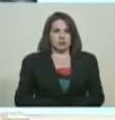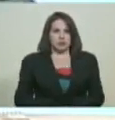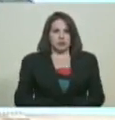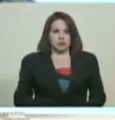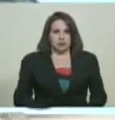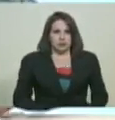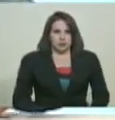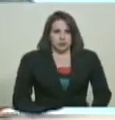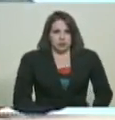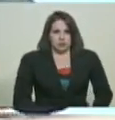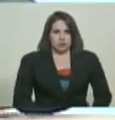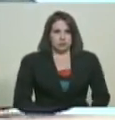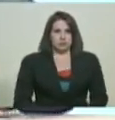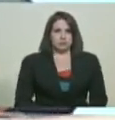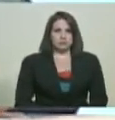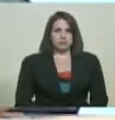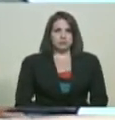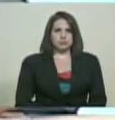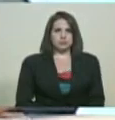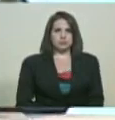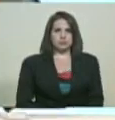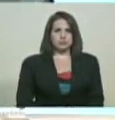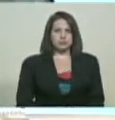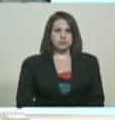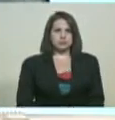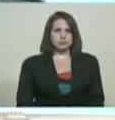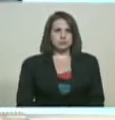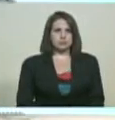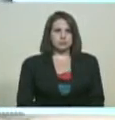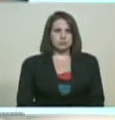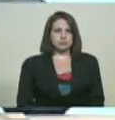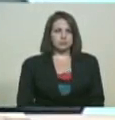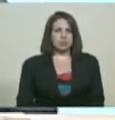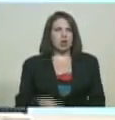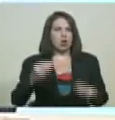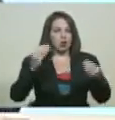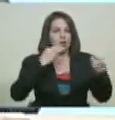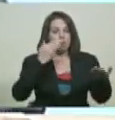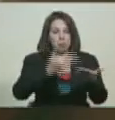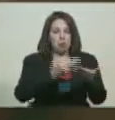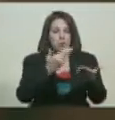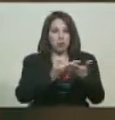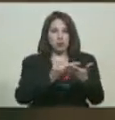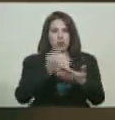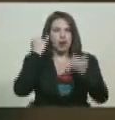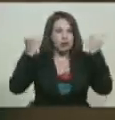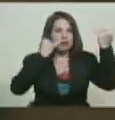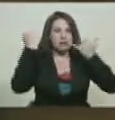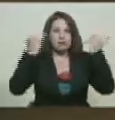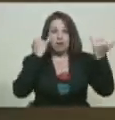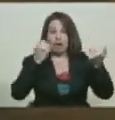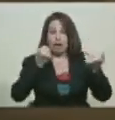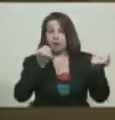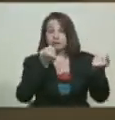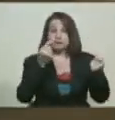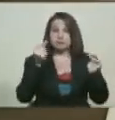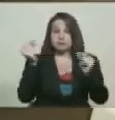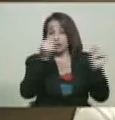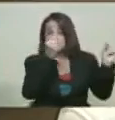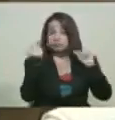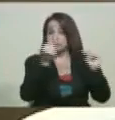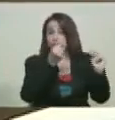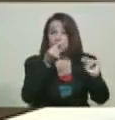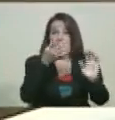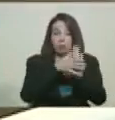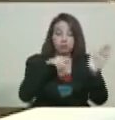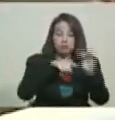construir la capacidad de argumentos la capacidad de influencia